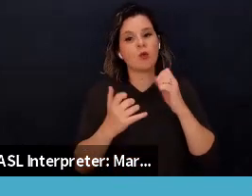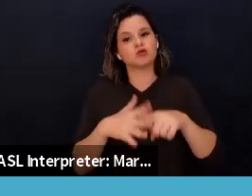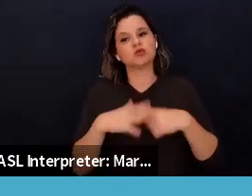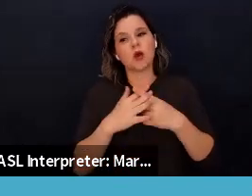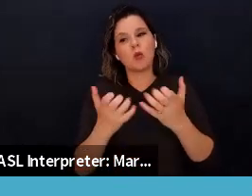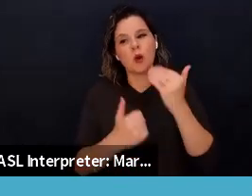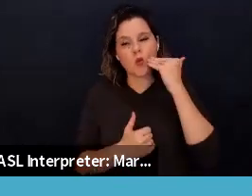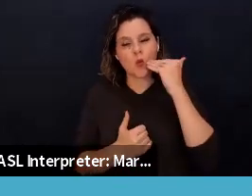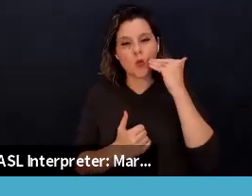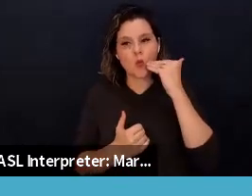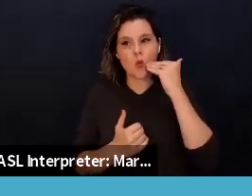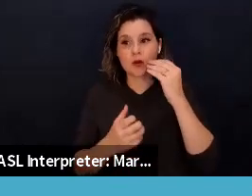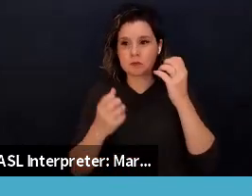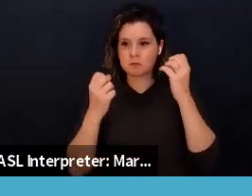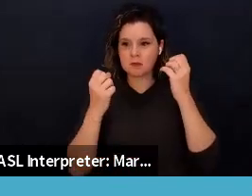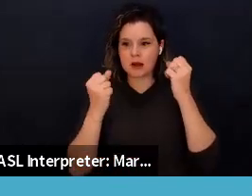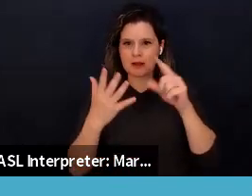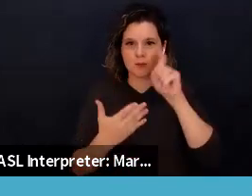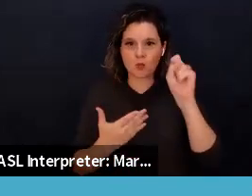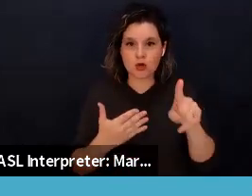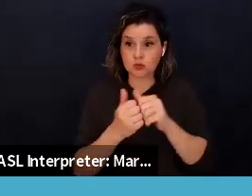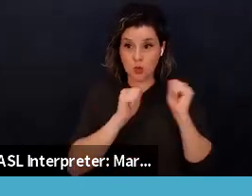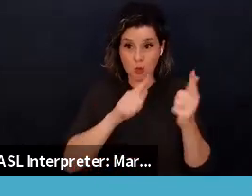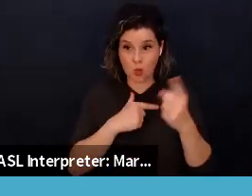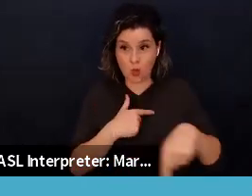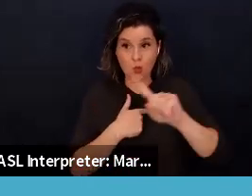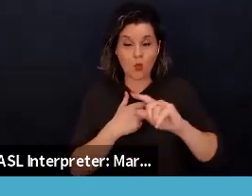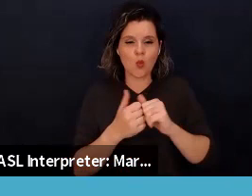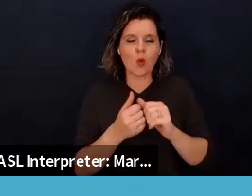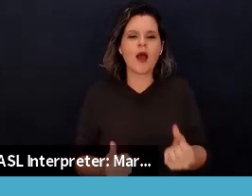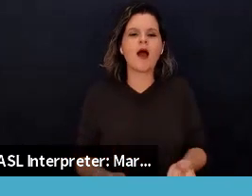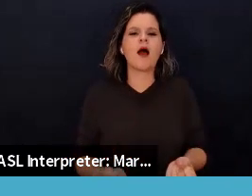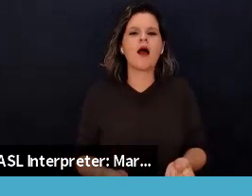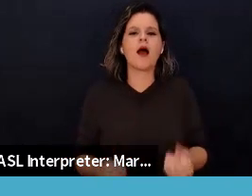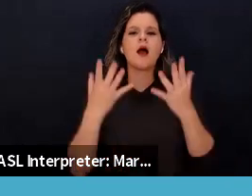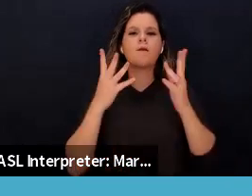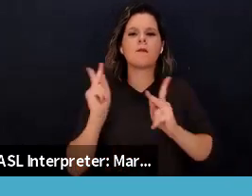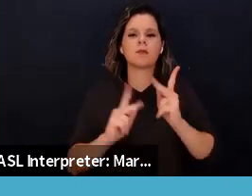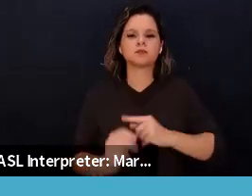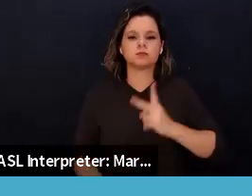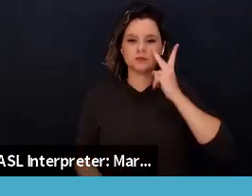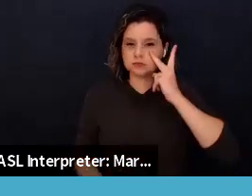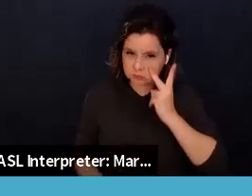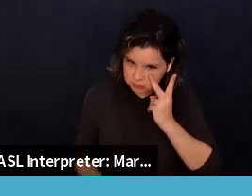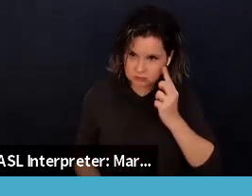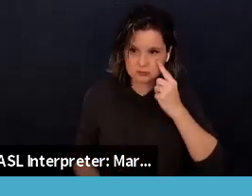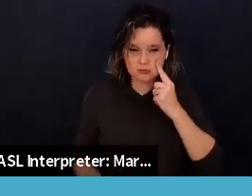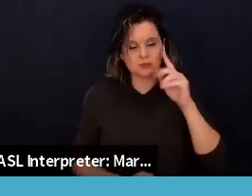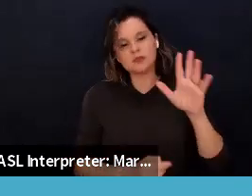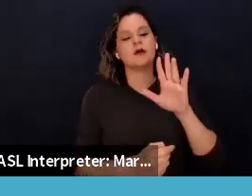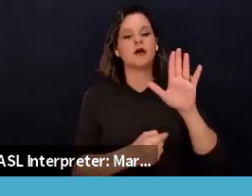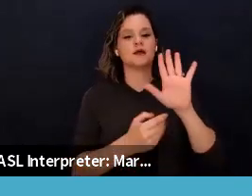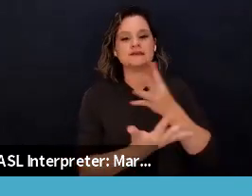saber, tenemos una pregunta para todos ustedes. ¿Quién ha visitado a un centro de detención? Y creo